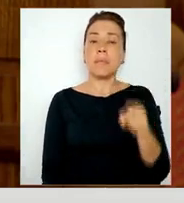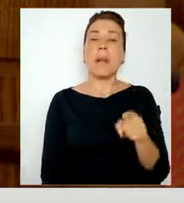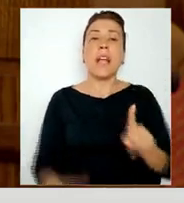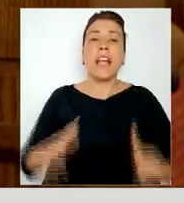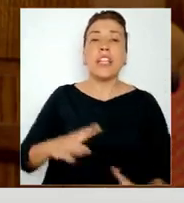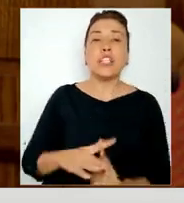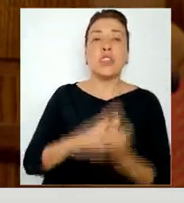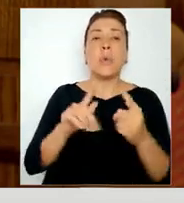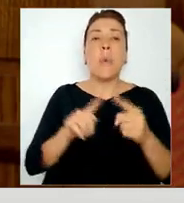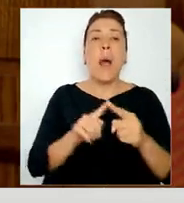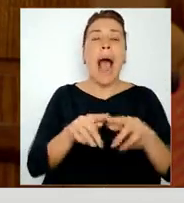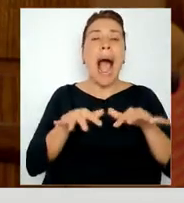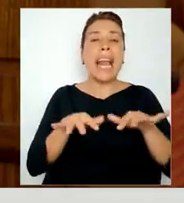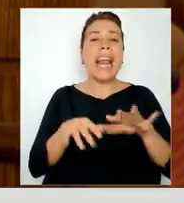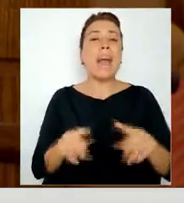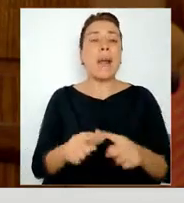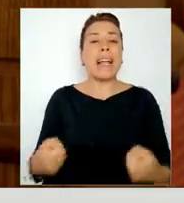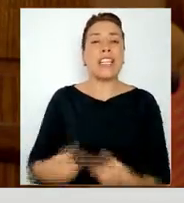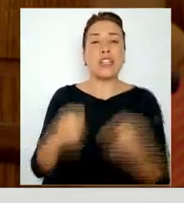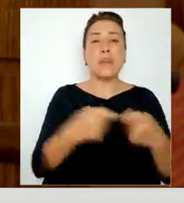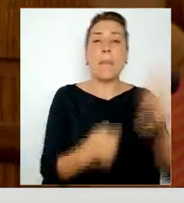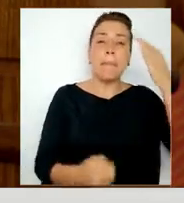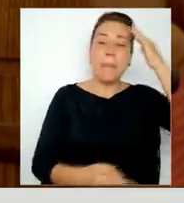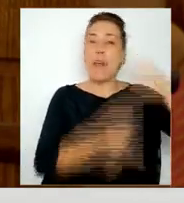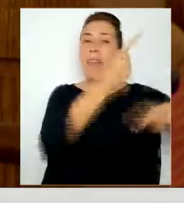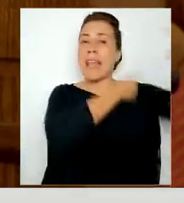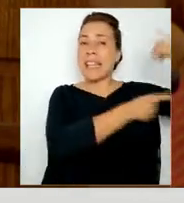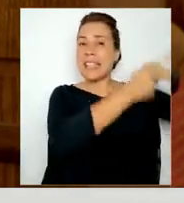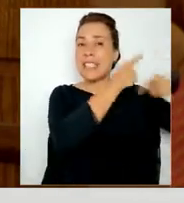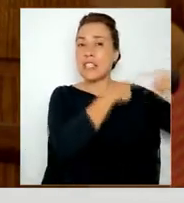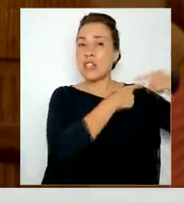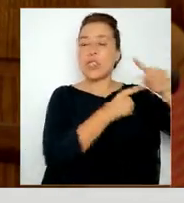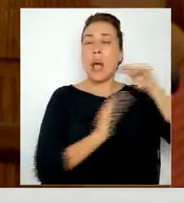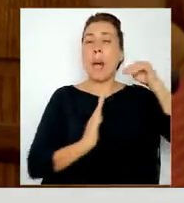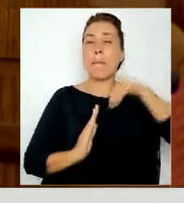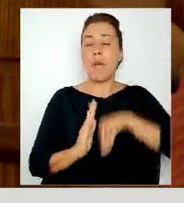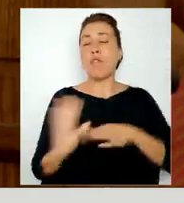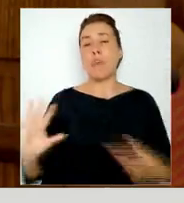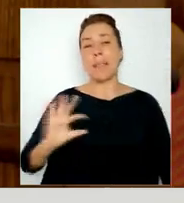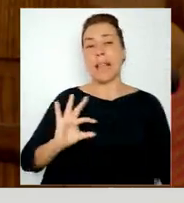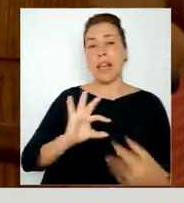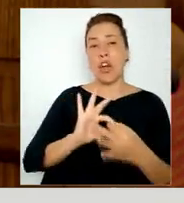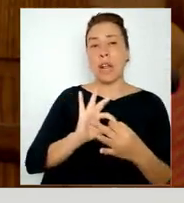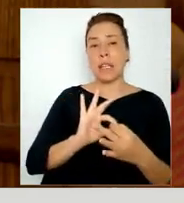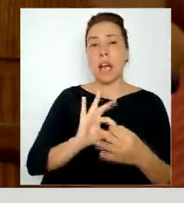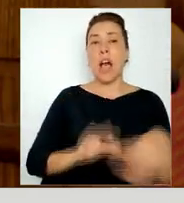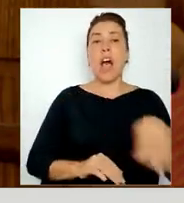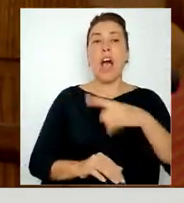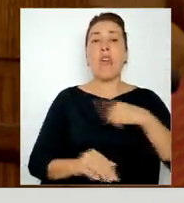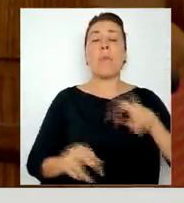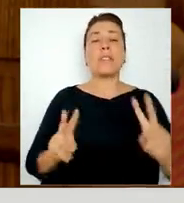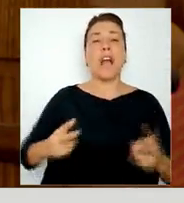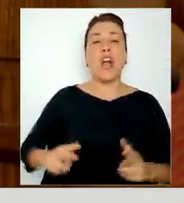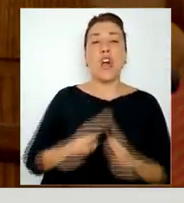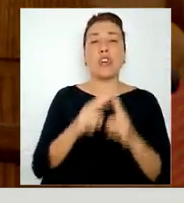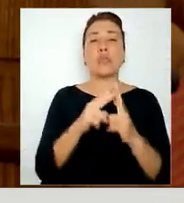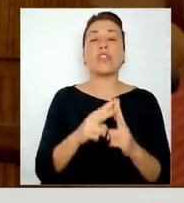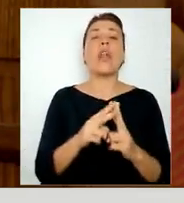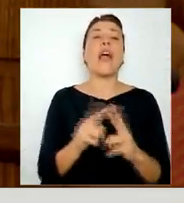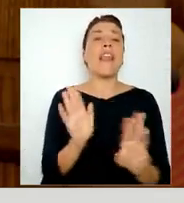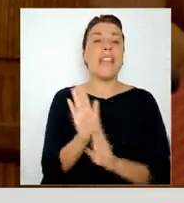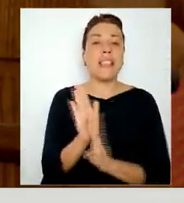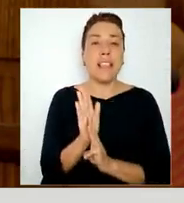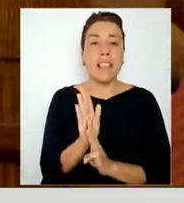memoria de historia están profundamente ligadas a nuestros procesos de construcción de identidad y como herramientas